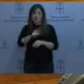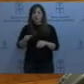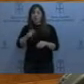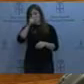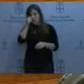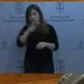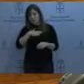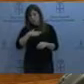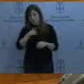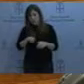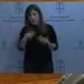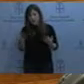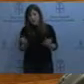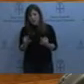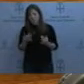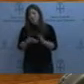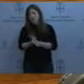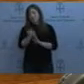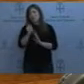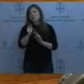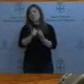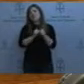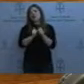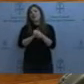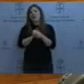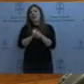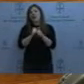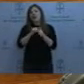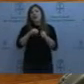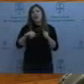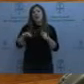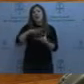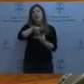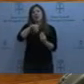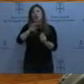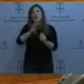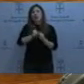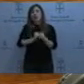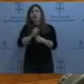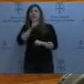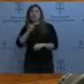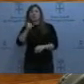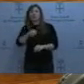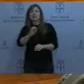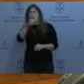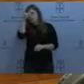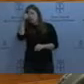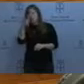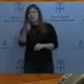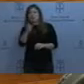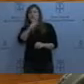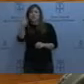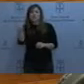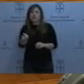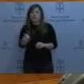yo le digo que es más que una serie de referencias geográficas o de referencias históricas o culturales muy diversas.